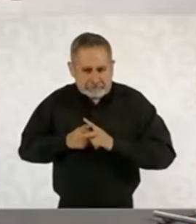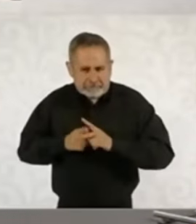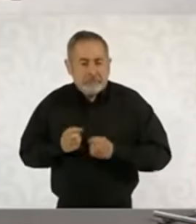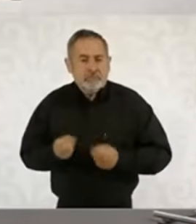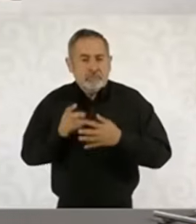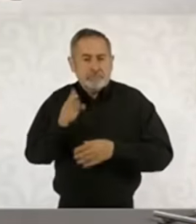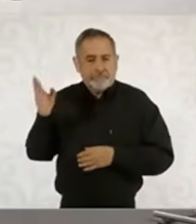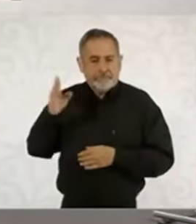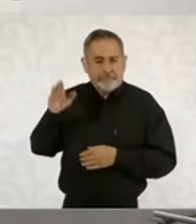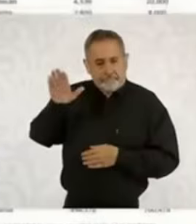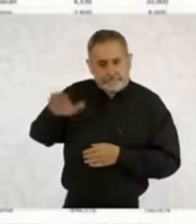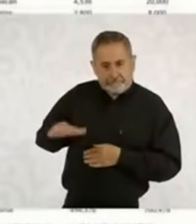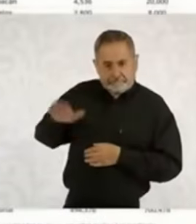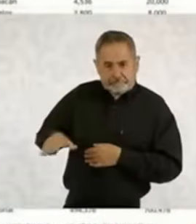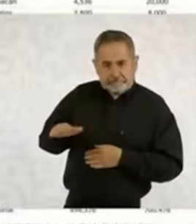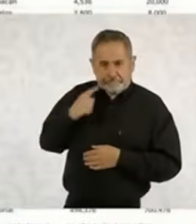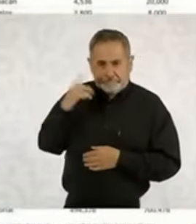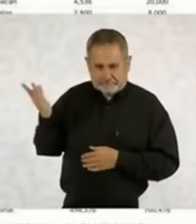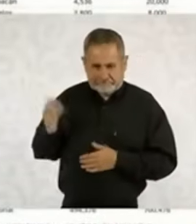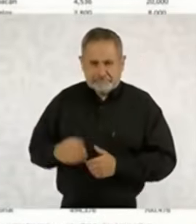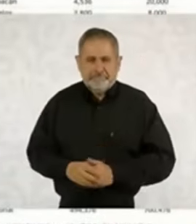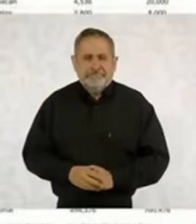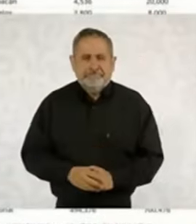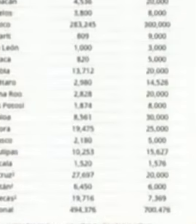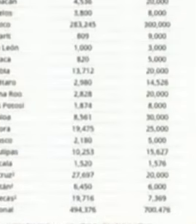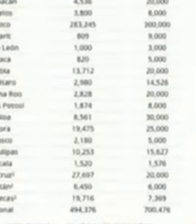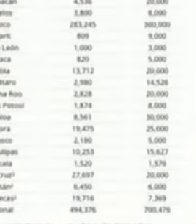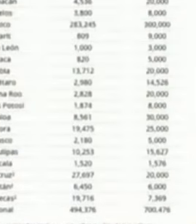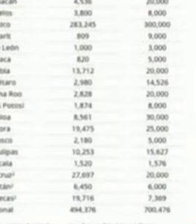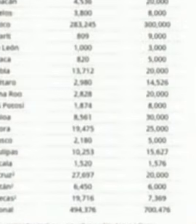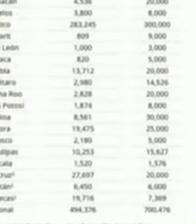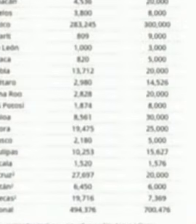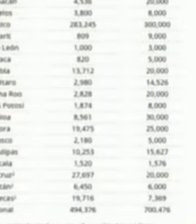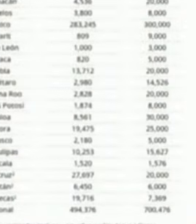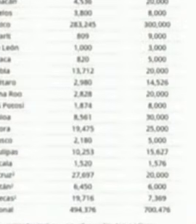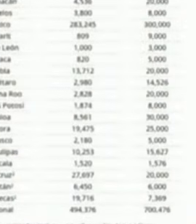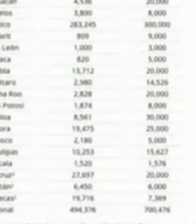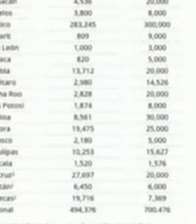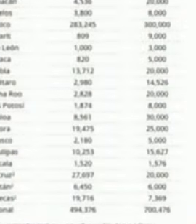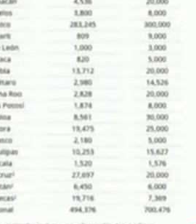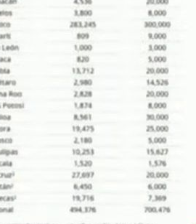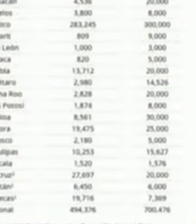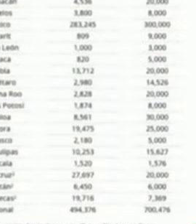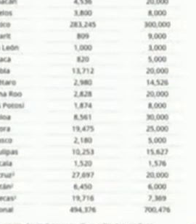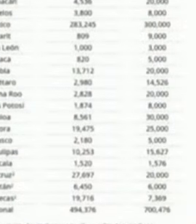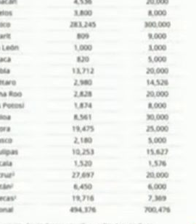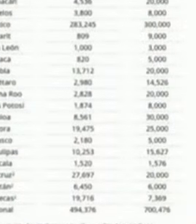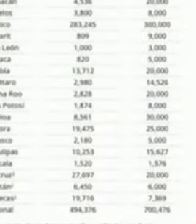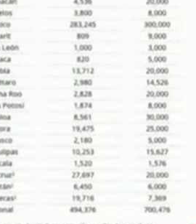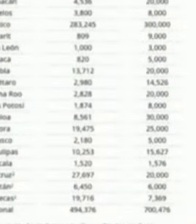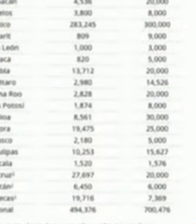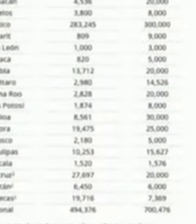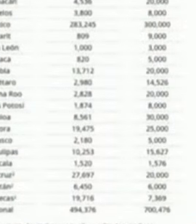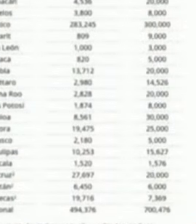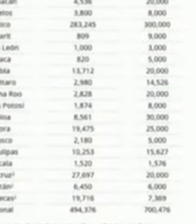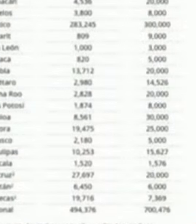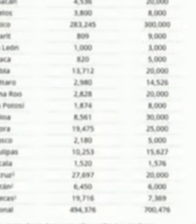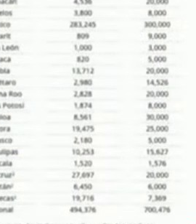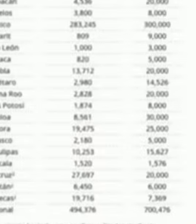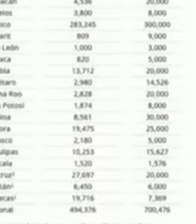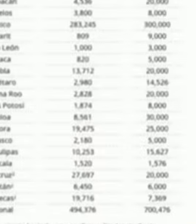lado izquierdo, en la parte inferior izquierda, cerca de 400,000 lotes son los que iniciamos vía